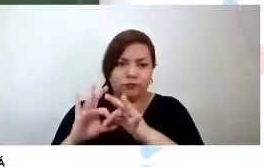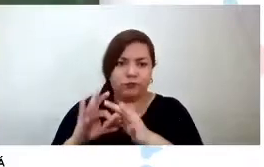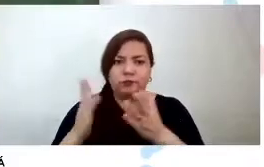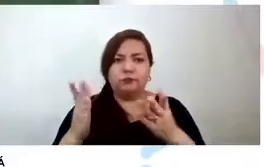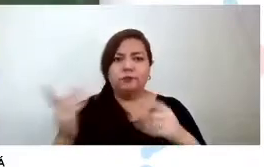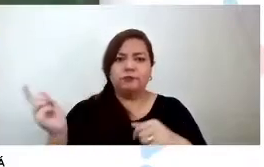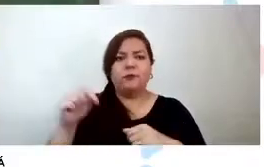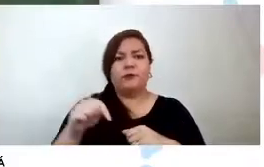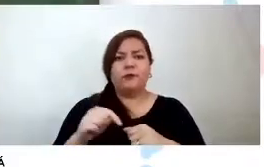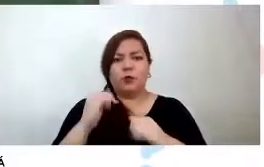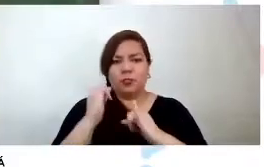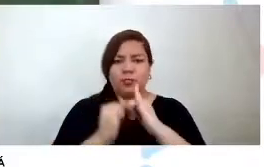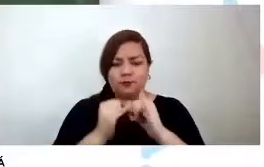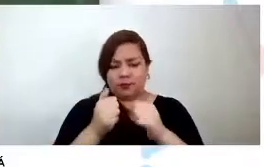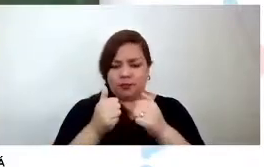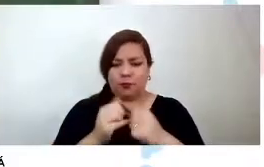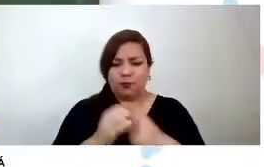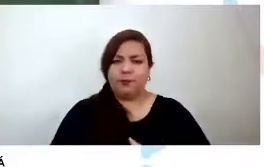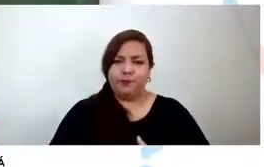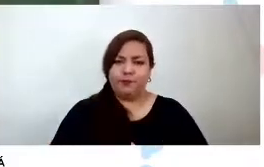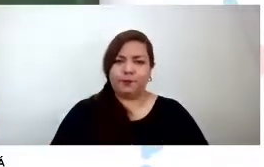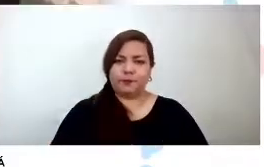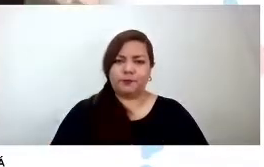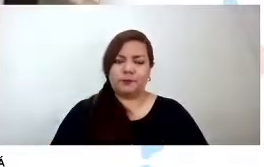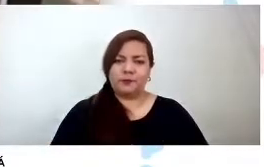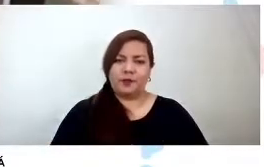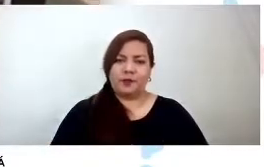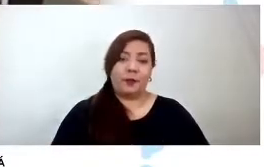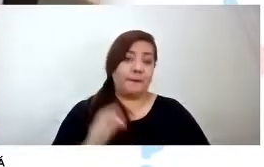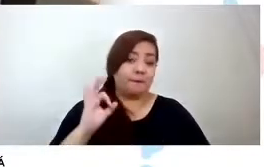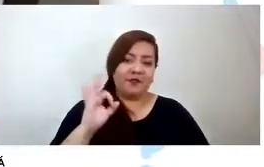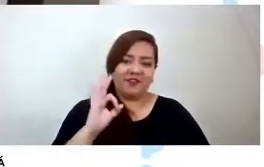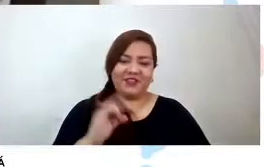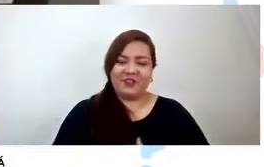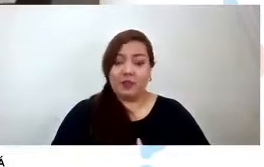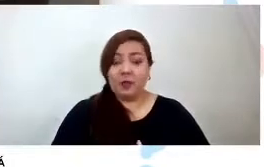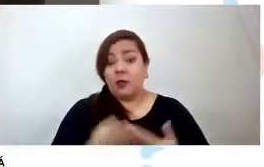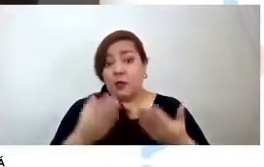volvimos con internet. Ah, ya, perfecto, ya. Bueno,